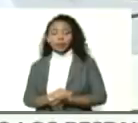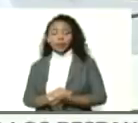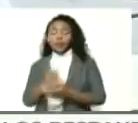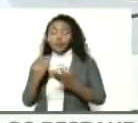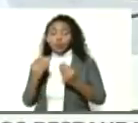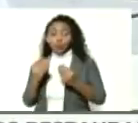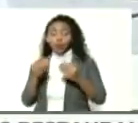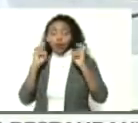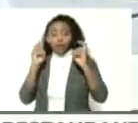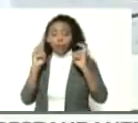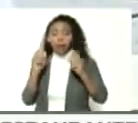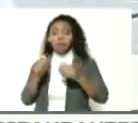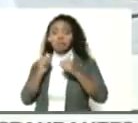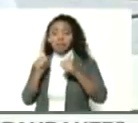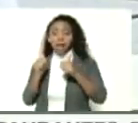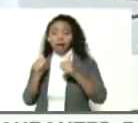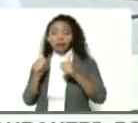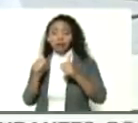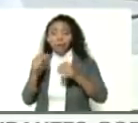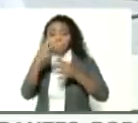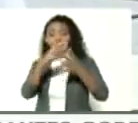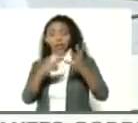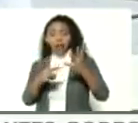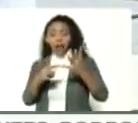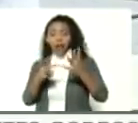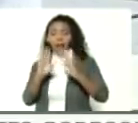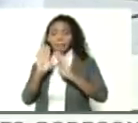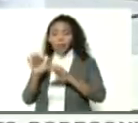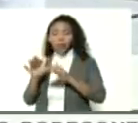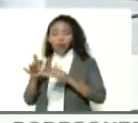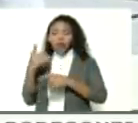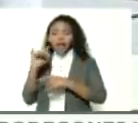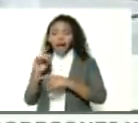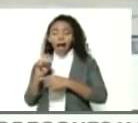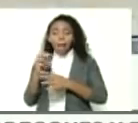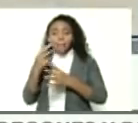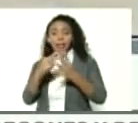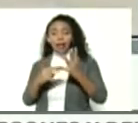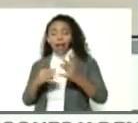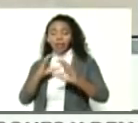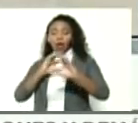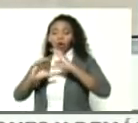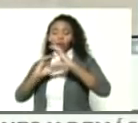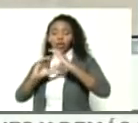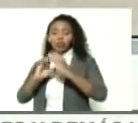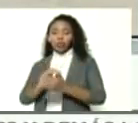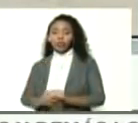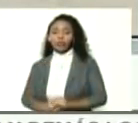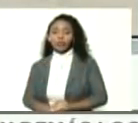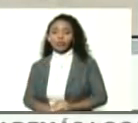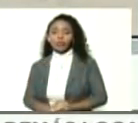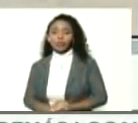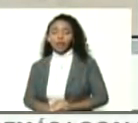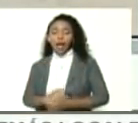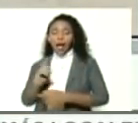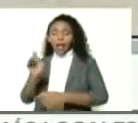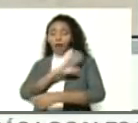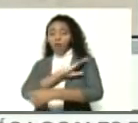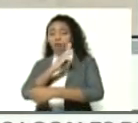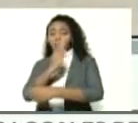multipropósitos, van bien equipados y también llevan equipos de comunicación. Esta